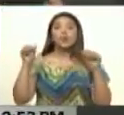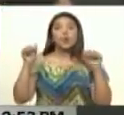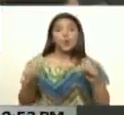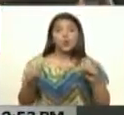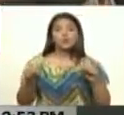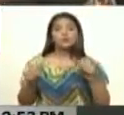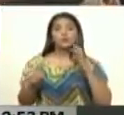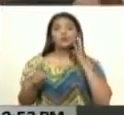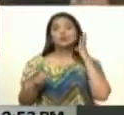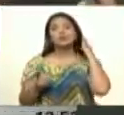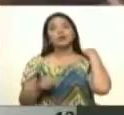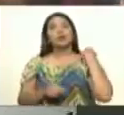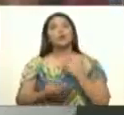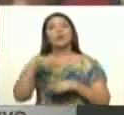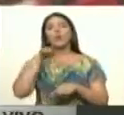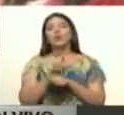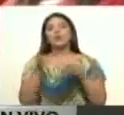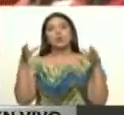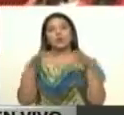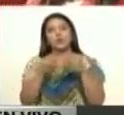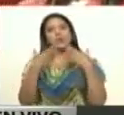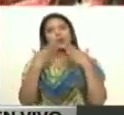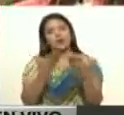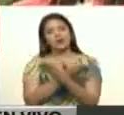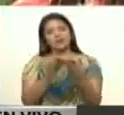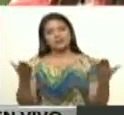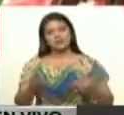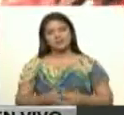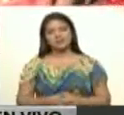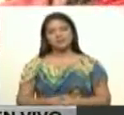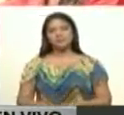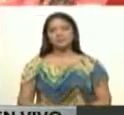confluimos en una sola fuerza, compañeros. Muchísimas gracias, señor ministro.